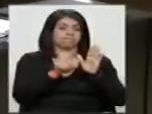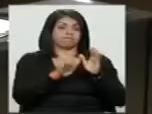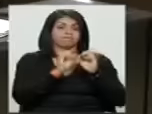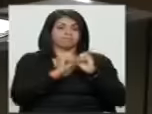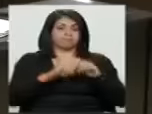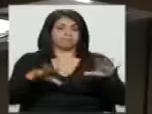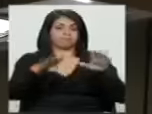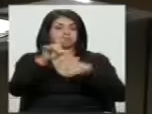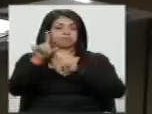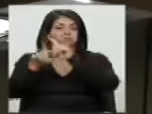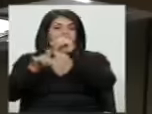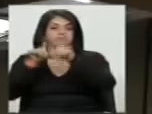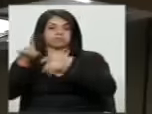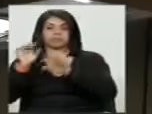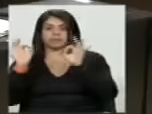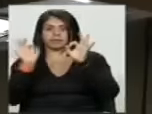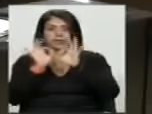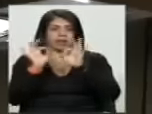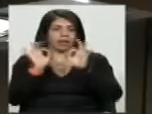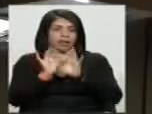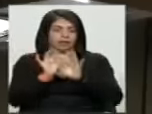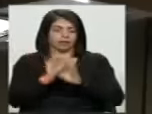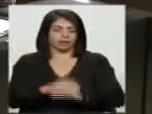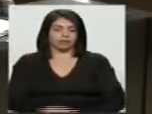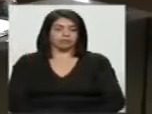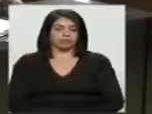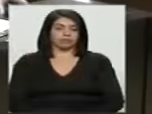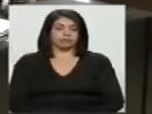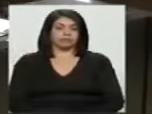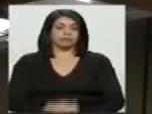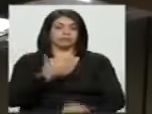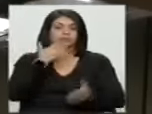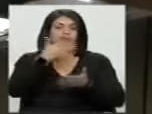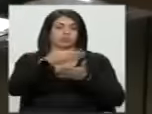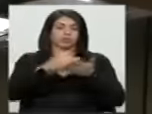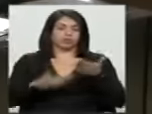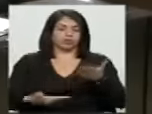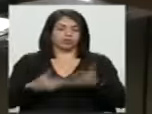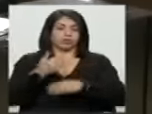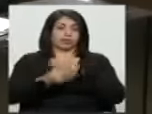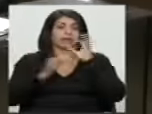a consulta. No había salido a consulta, y la propuesta